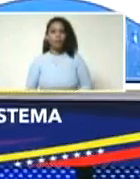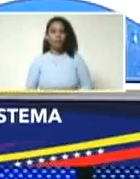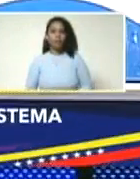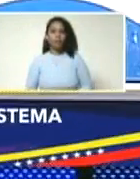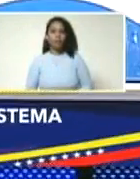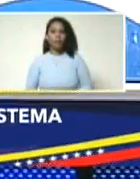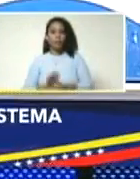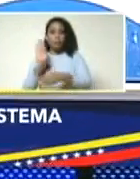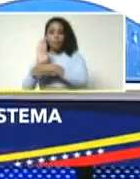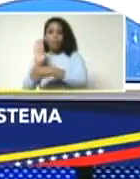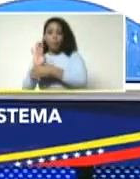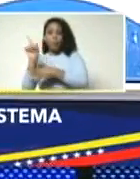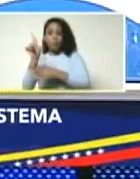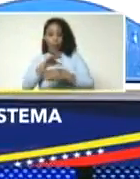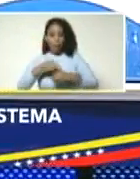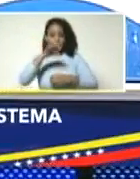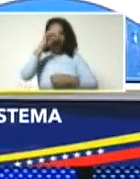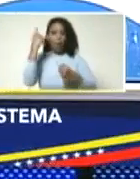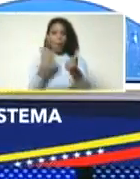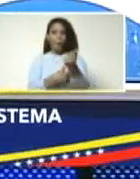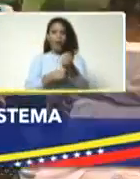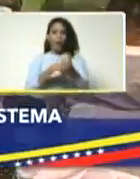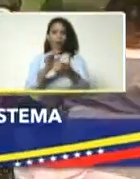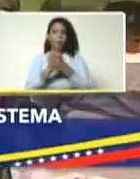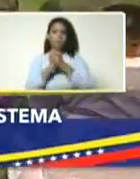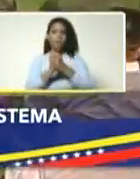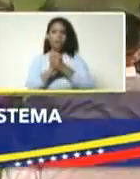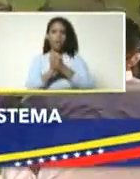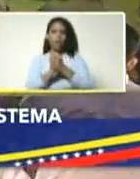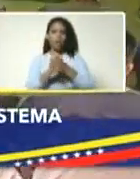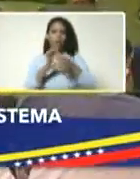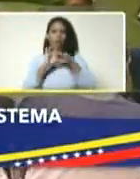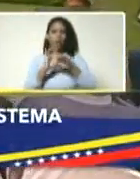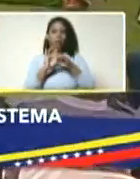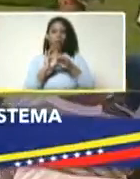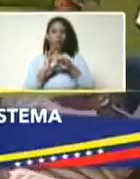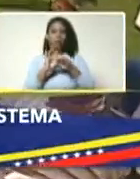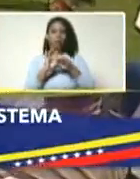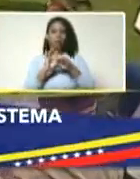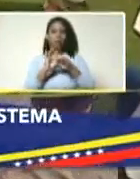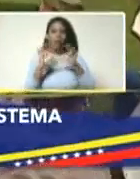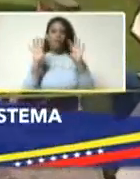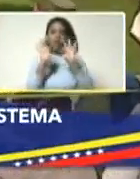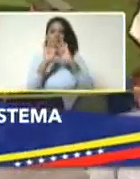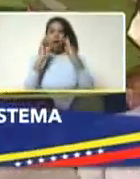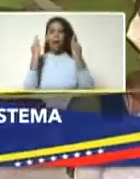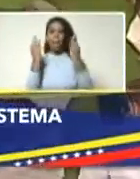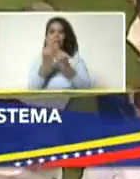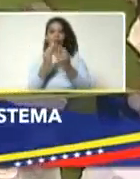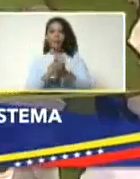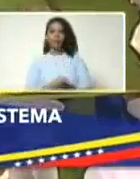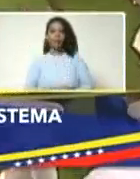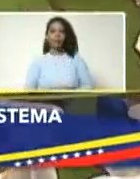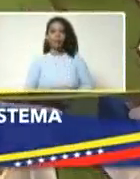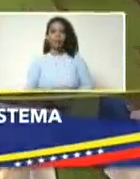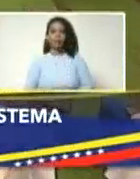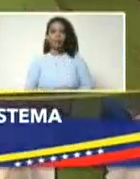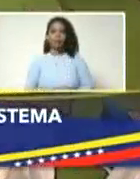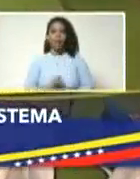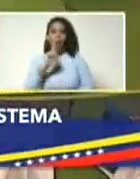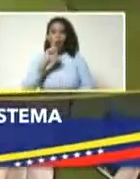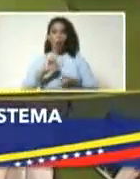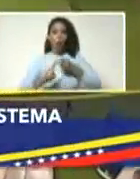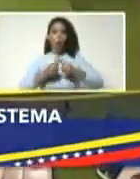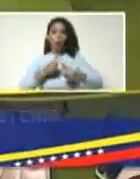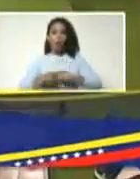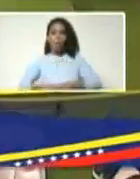Cultivar ese espíritu de hermandad, de amistad, de unión, de familiaridad, es una de las cosas